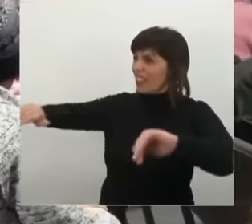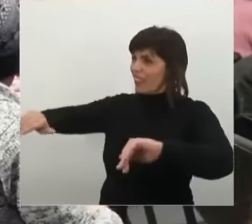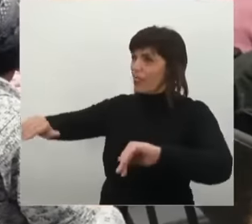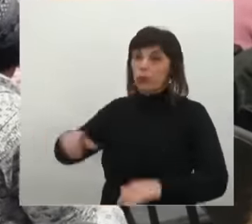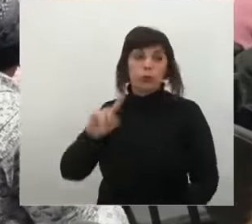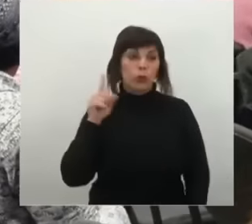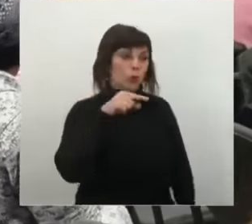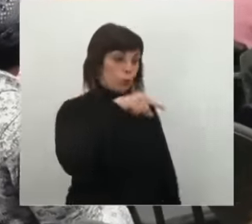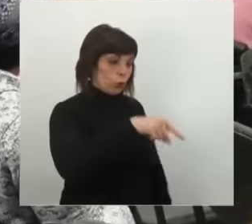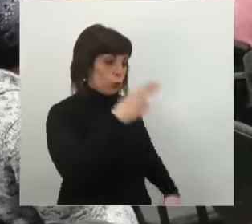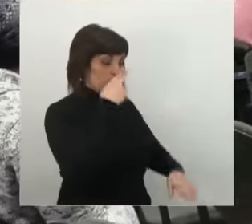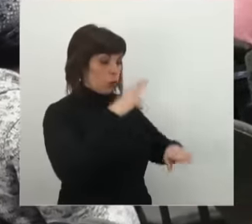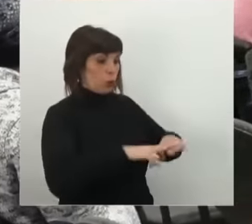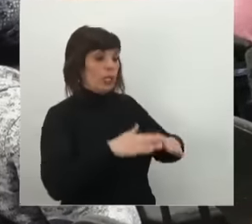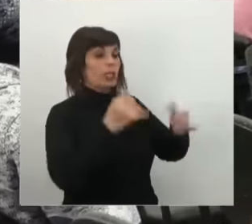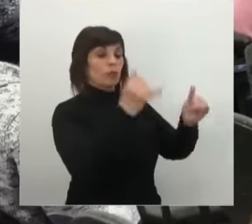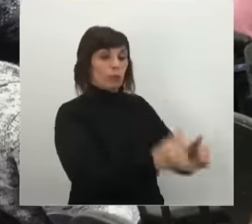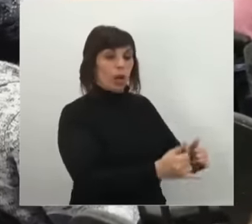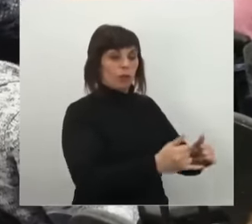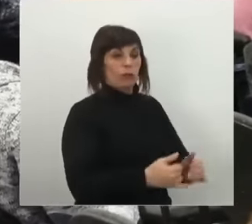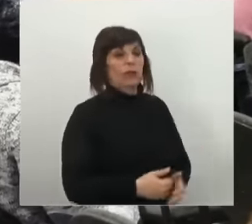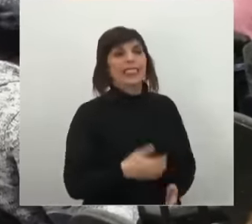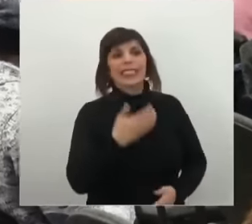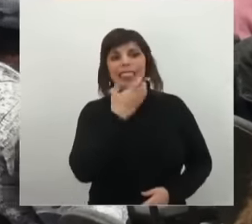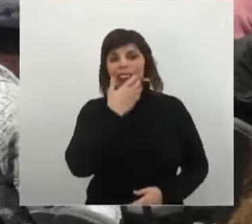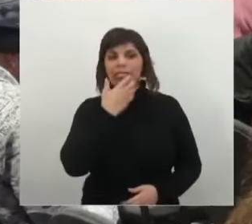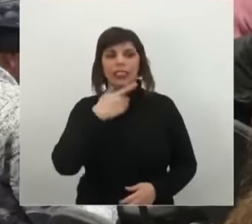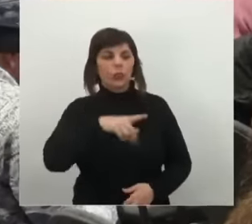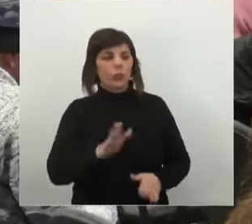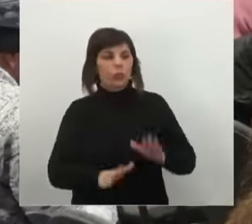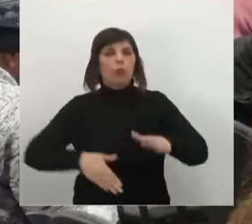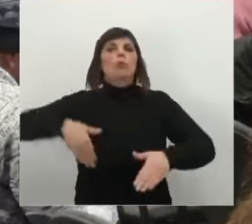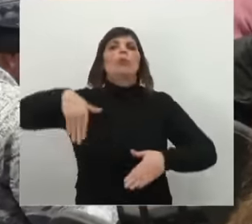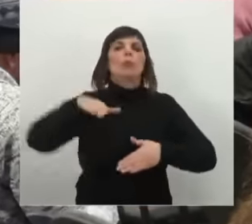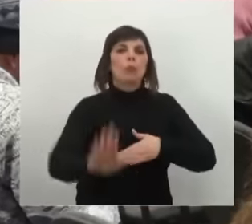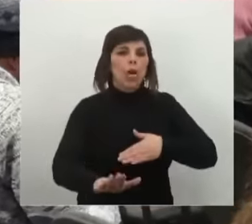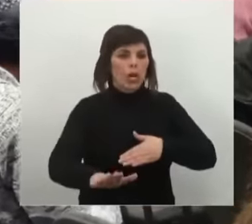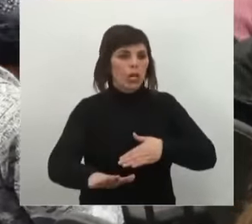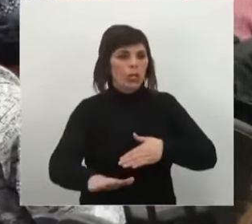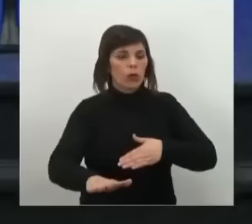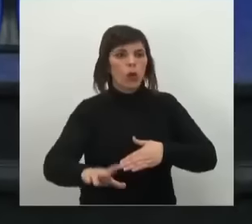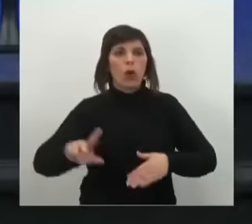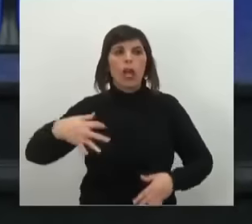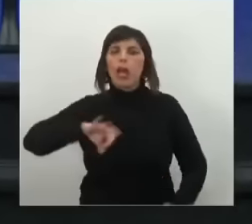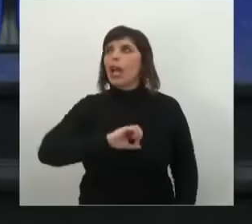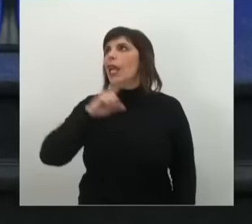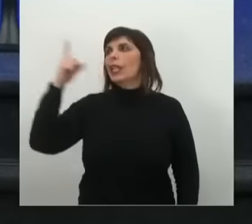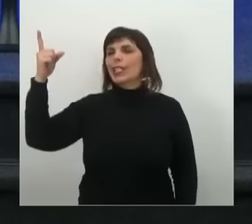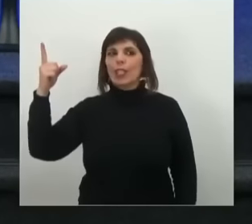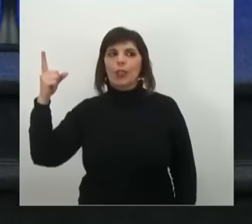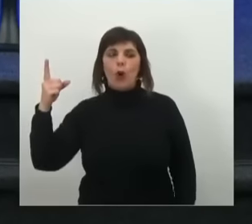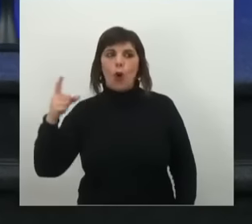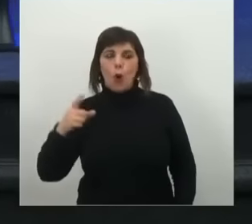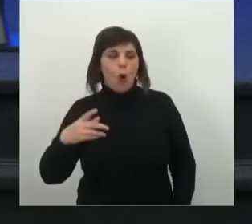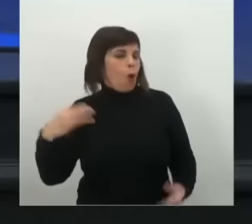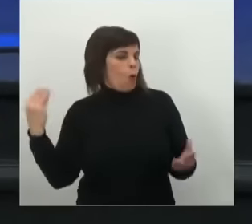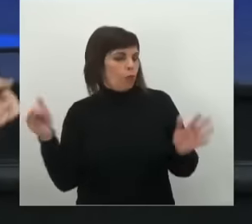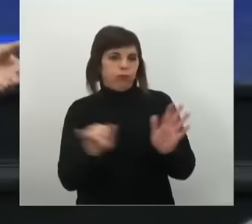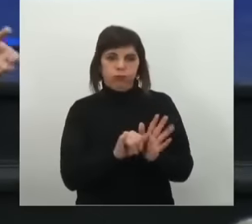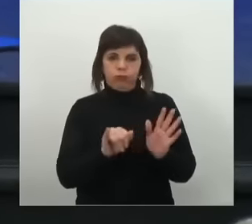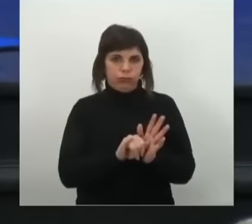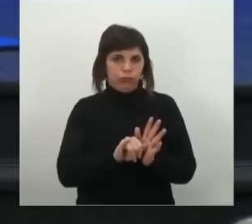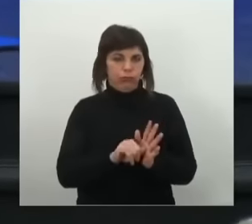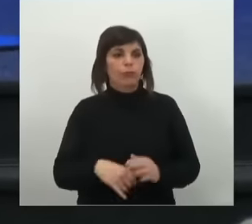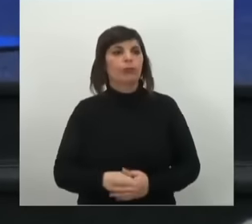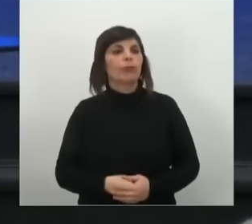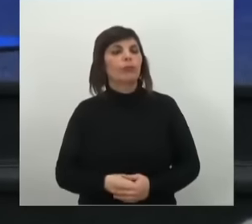cosas cuando tú haces un paso para el señor él hace diez pasos es Acércate por